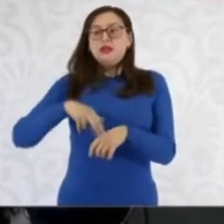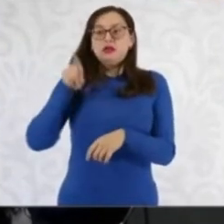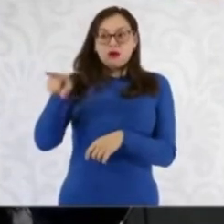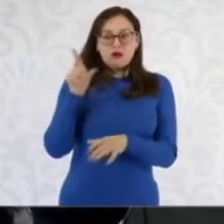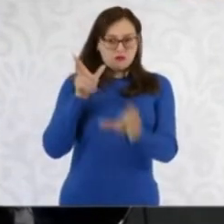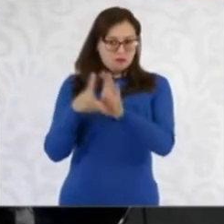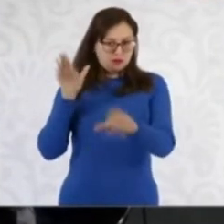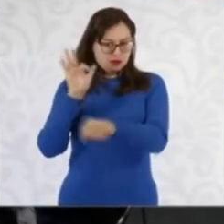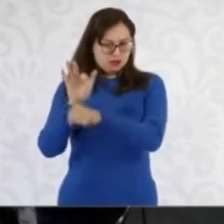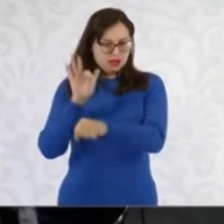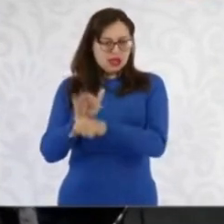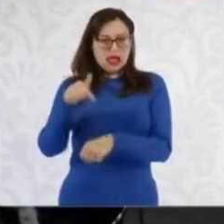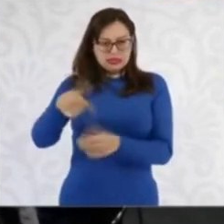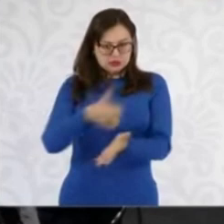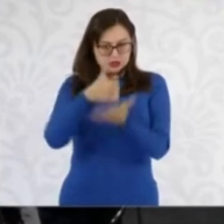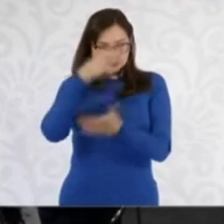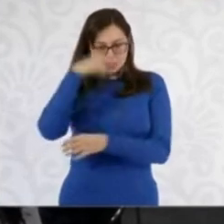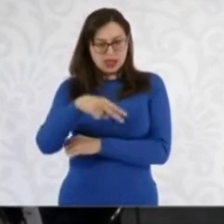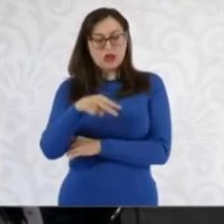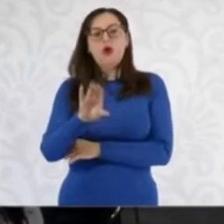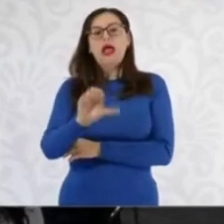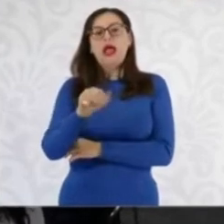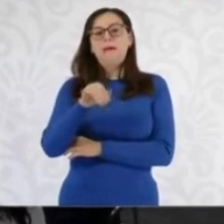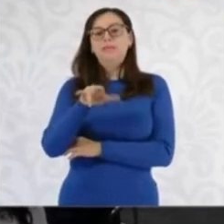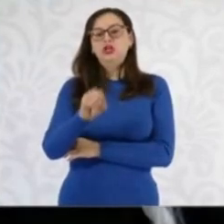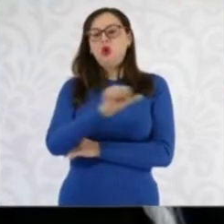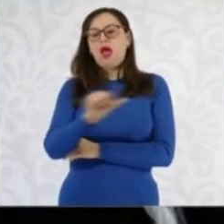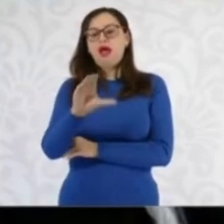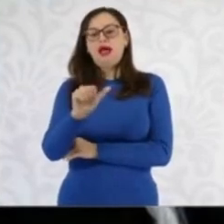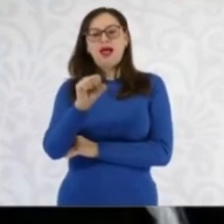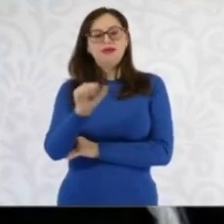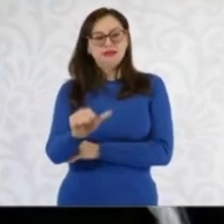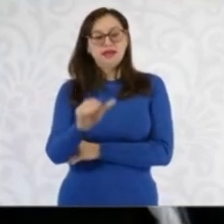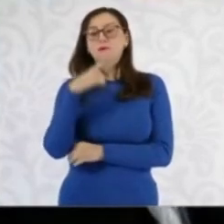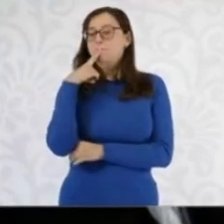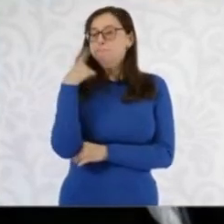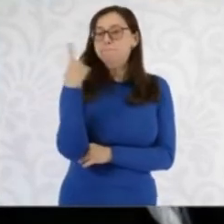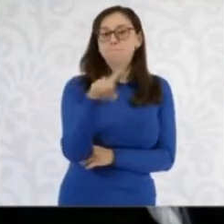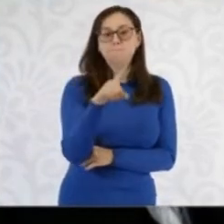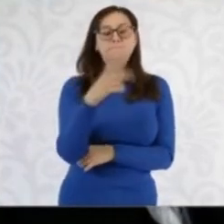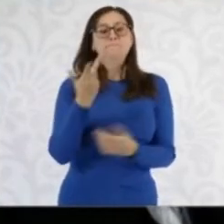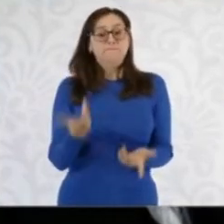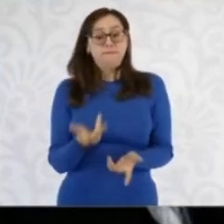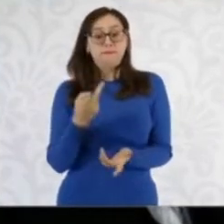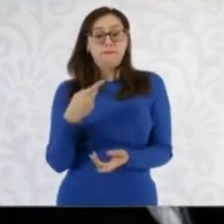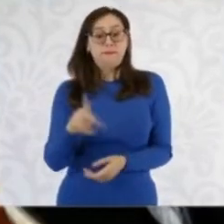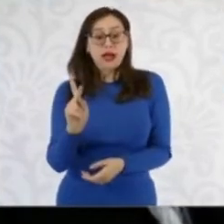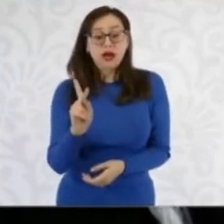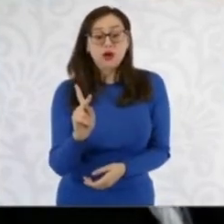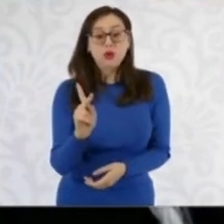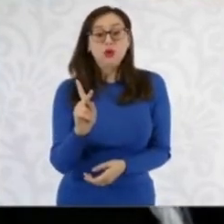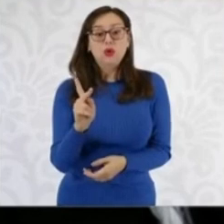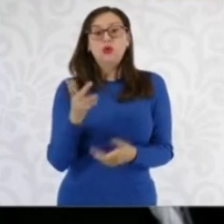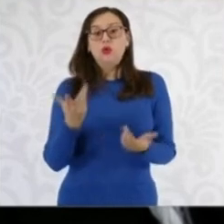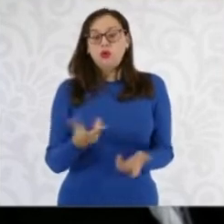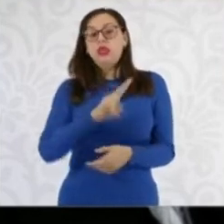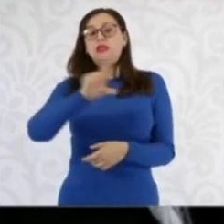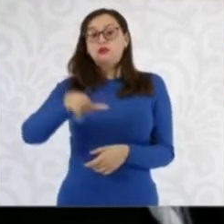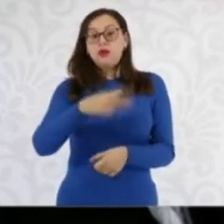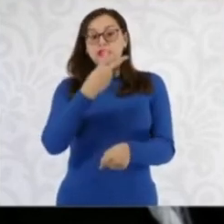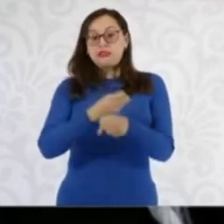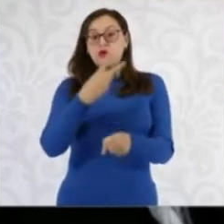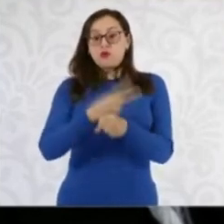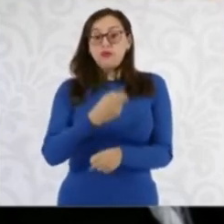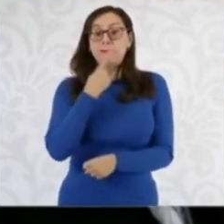que está sentado aquí en la Ciudad de México, hizo una denuncia penal en la Fiscalía de Tlalpan, pero ya al momento de irla a ratificar la